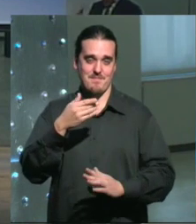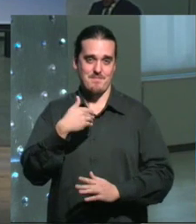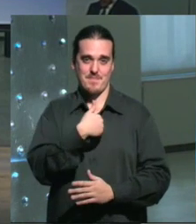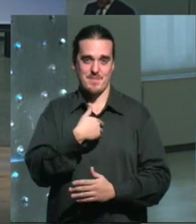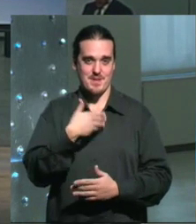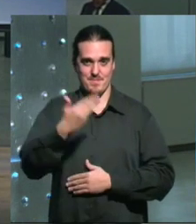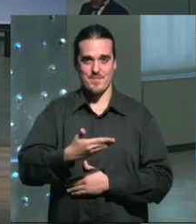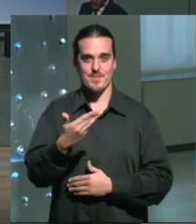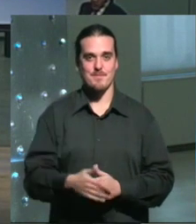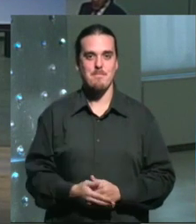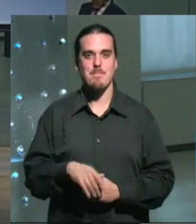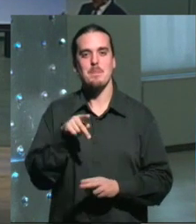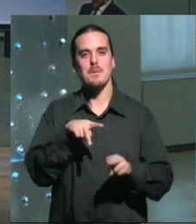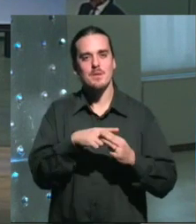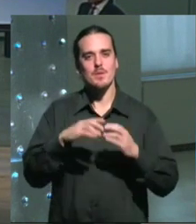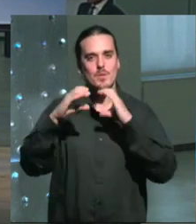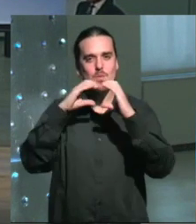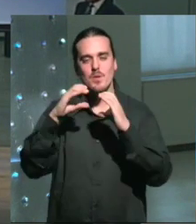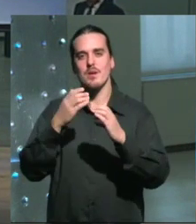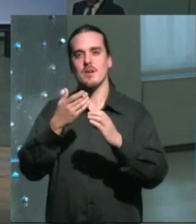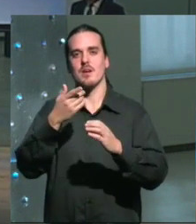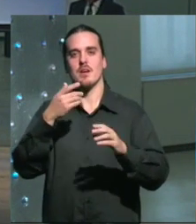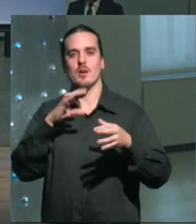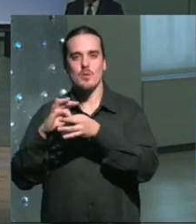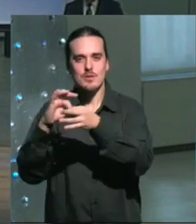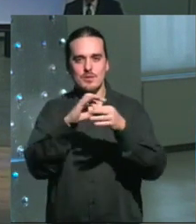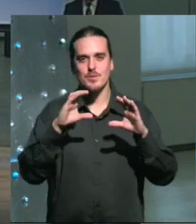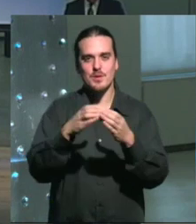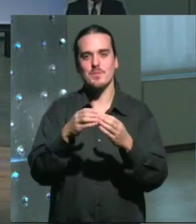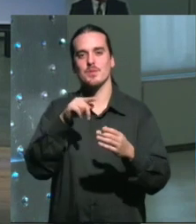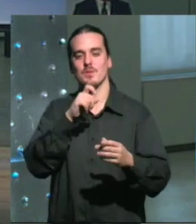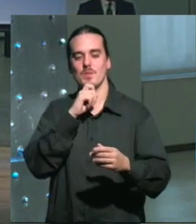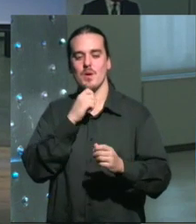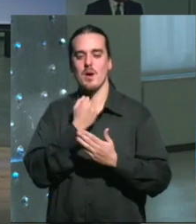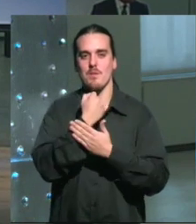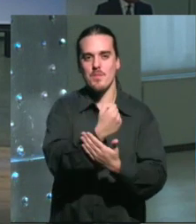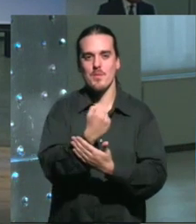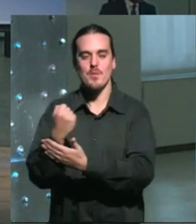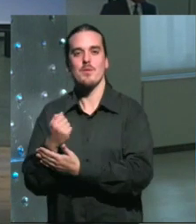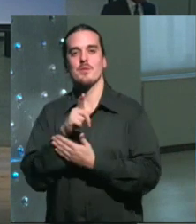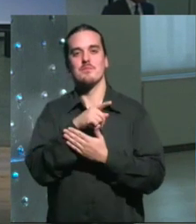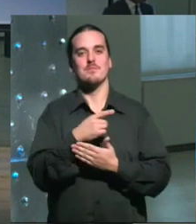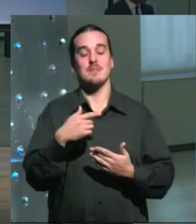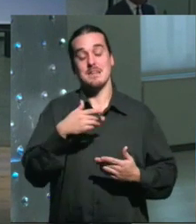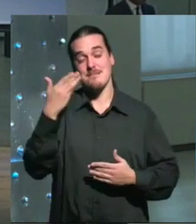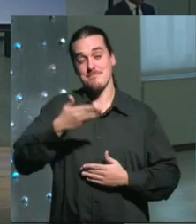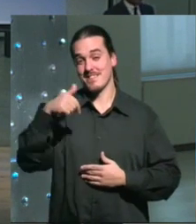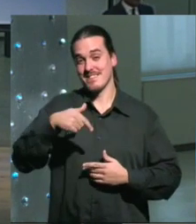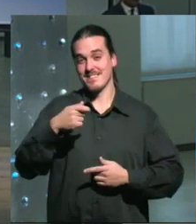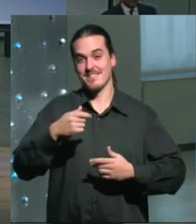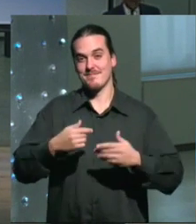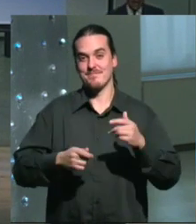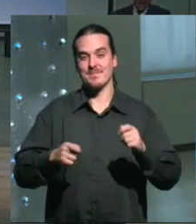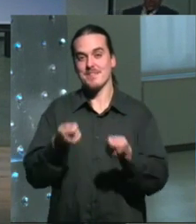Herramientas de comunicación, movilización, retroalimentación y cohesión de equipos. Lo interesante de esa campaña fue que se creó la mayor base de